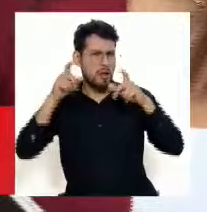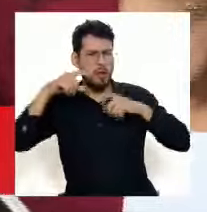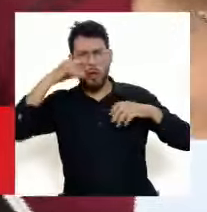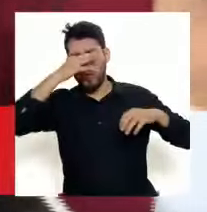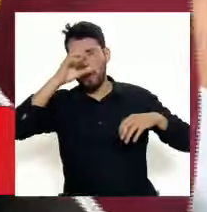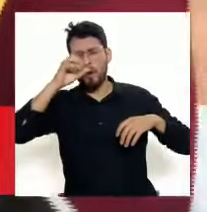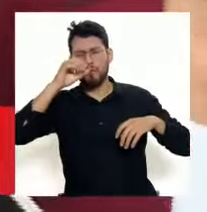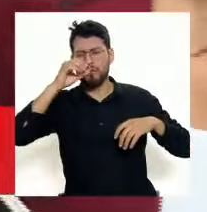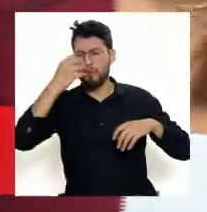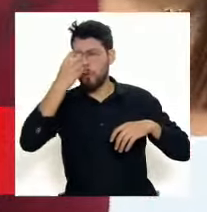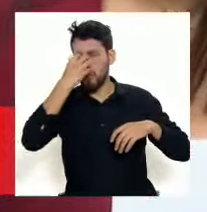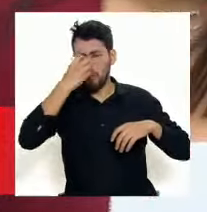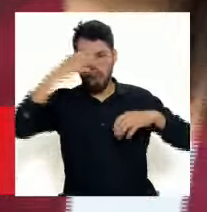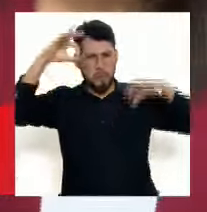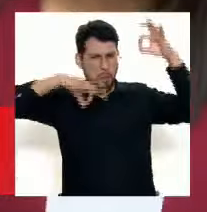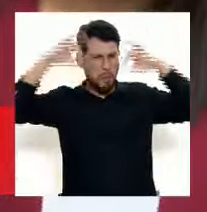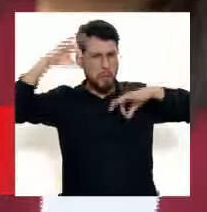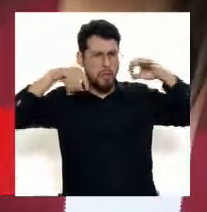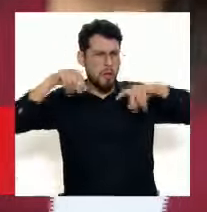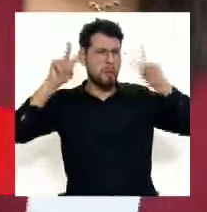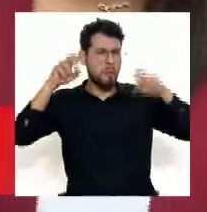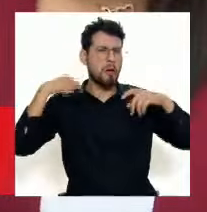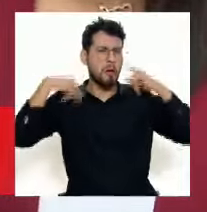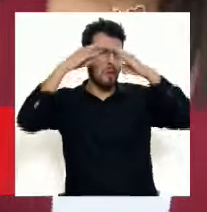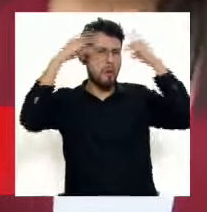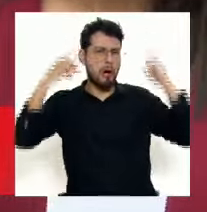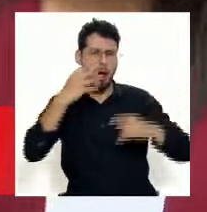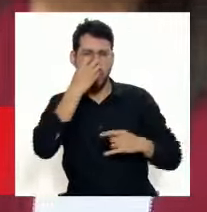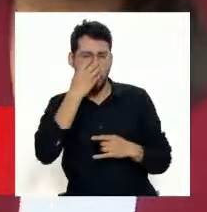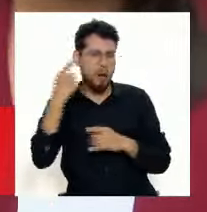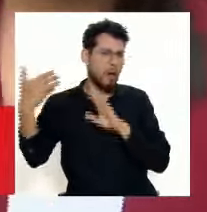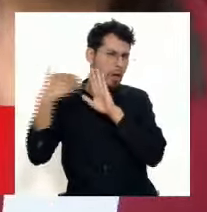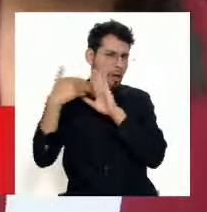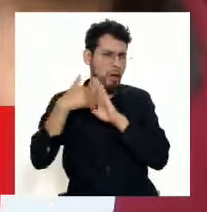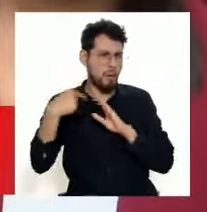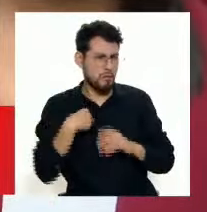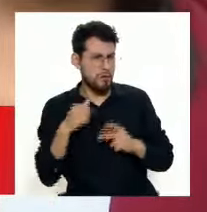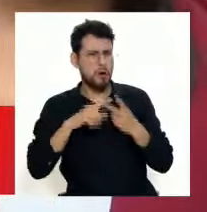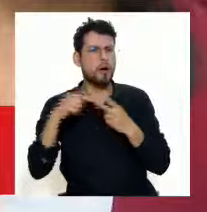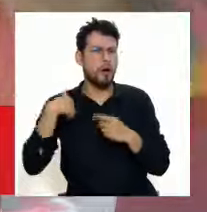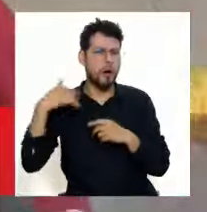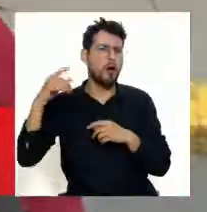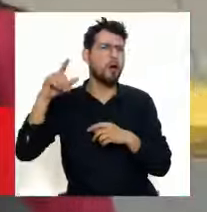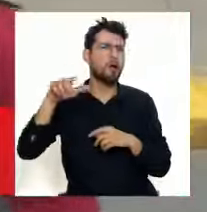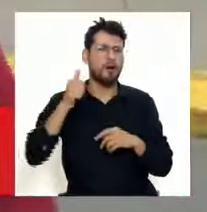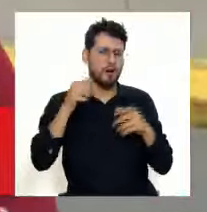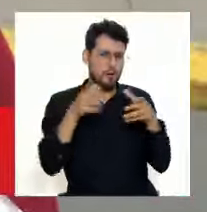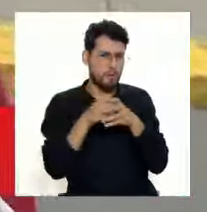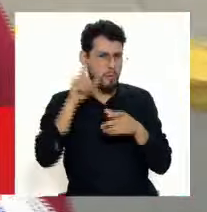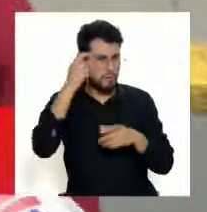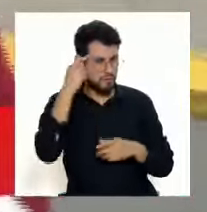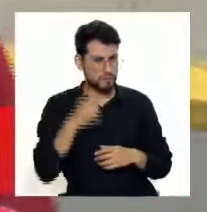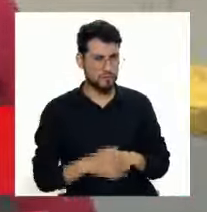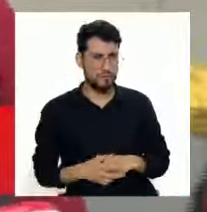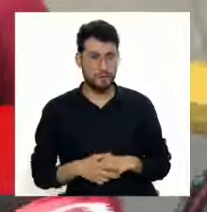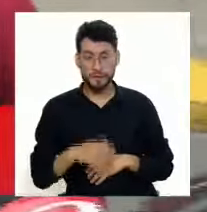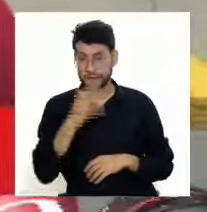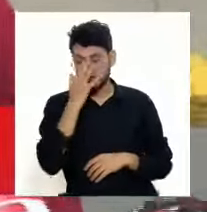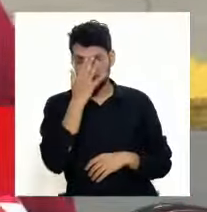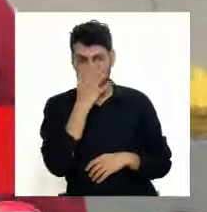por parte de un fiscal obsesionado conmigo y con Fuerza Popular. No vamos a que no